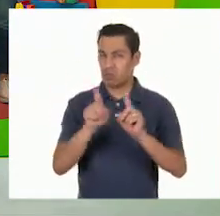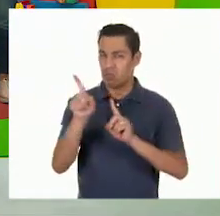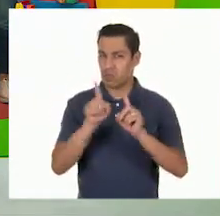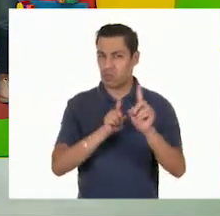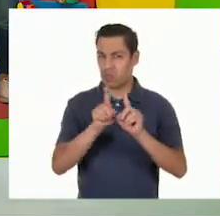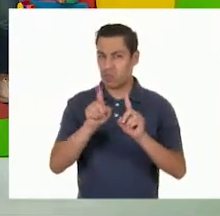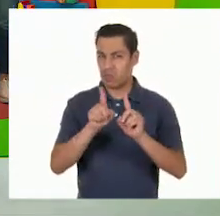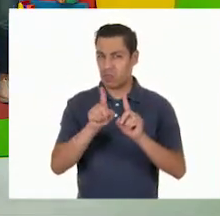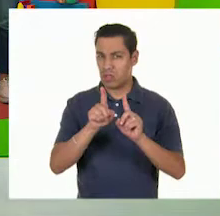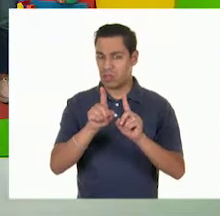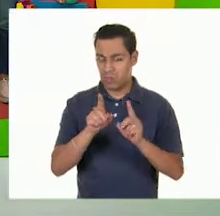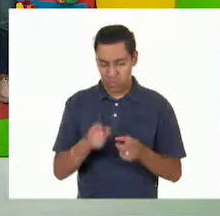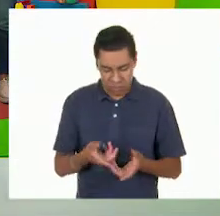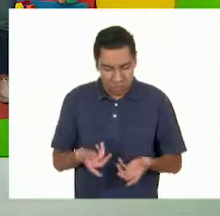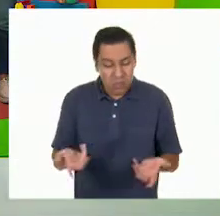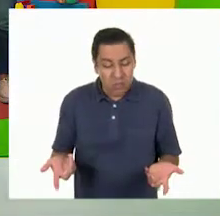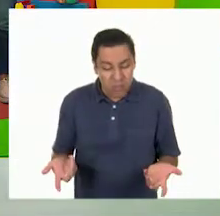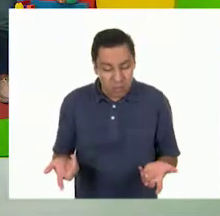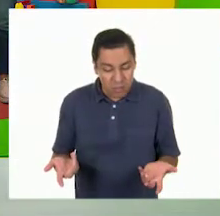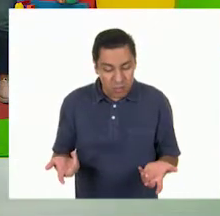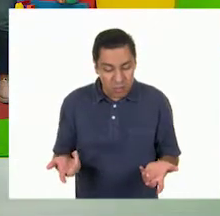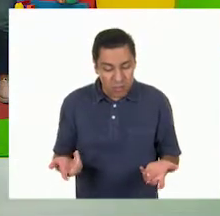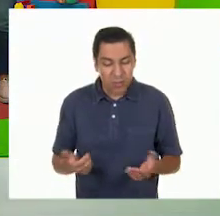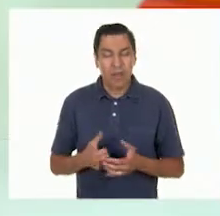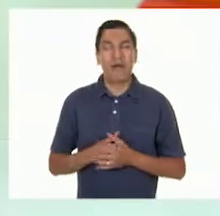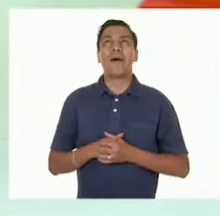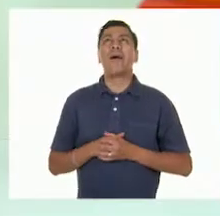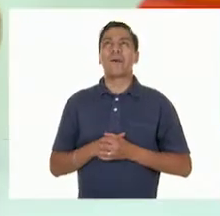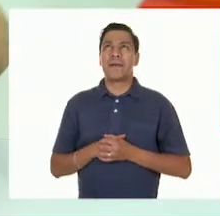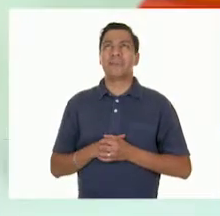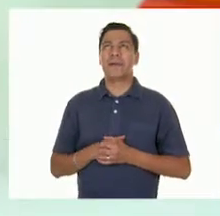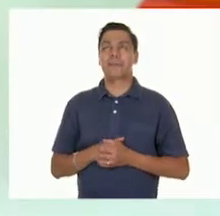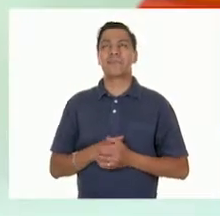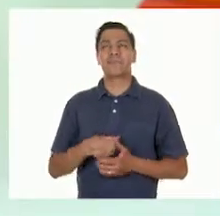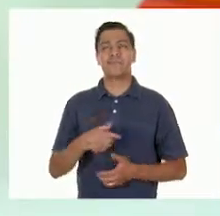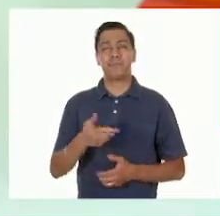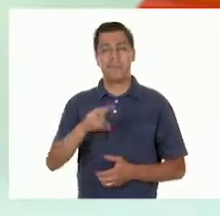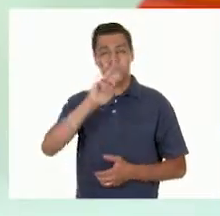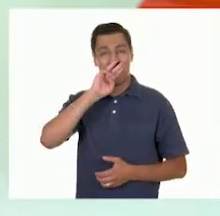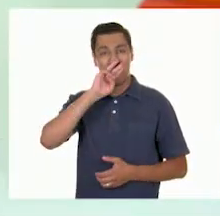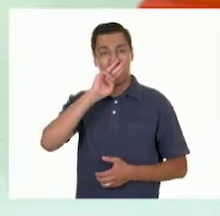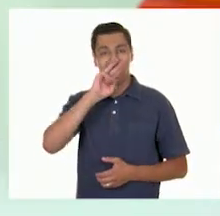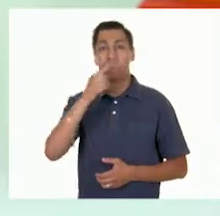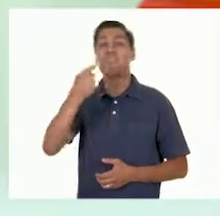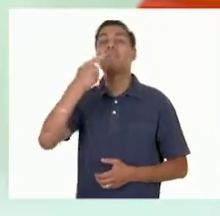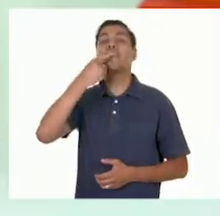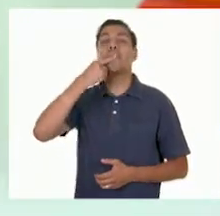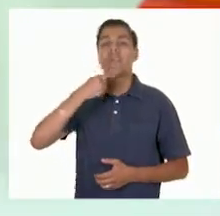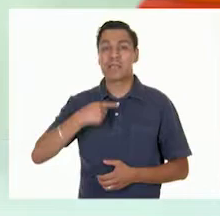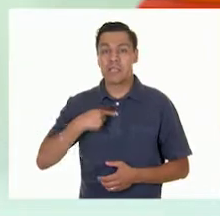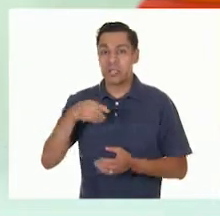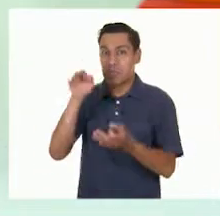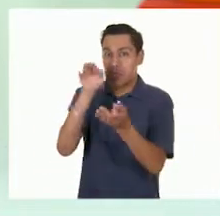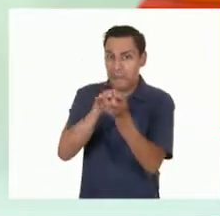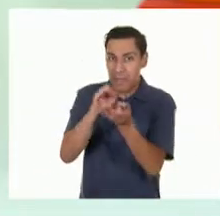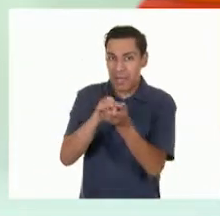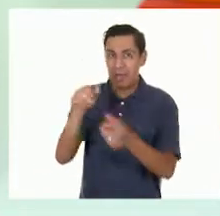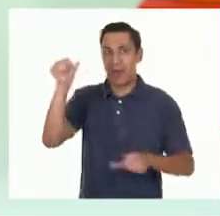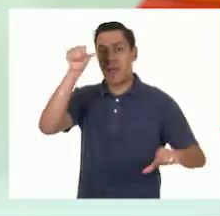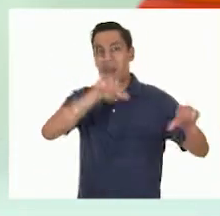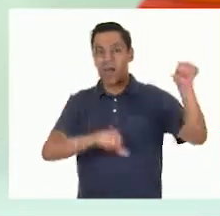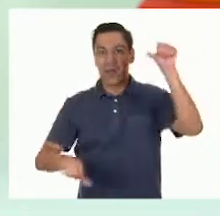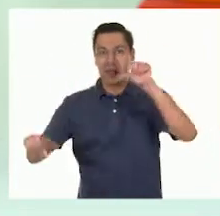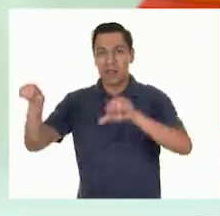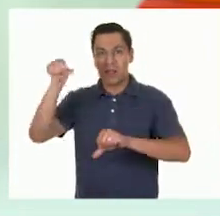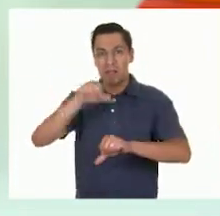que nos pueda servir lo que pasa es que mi mamá me dijo que me está mal y me ato le estaban